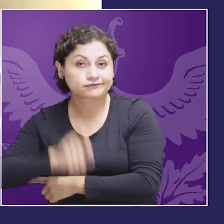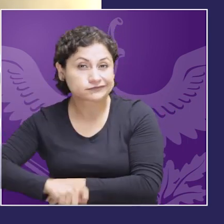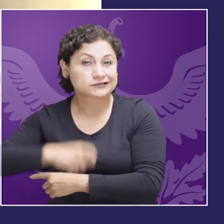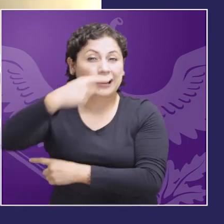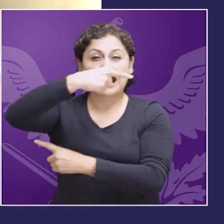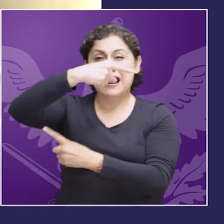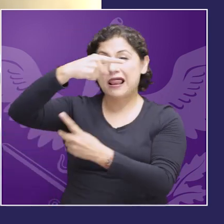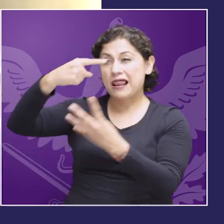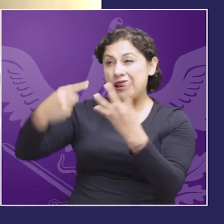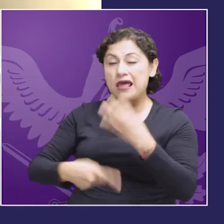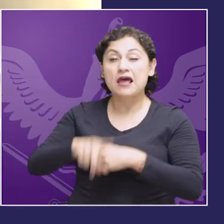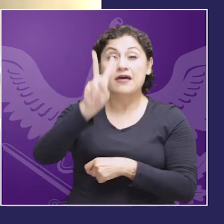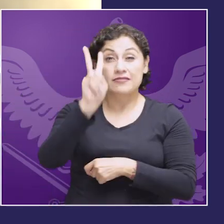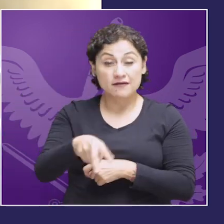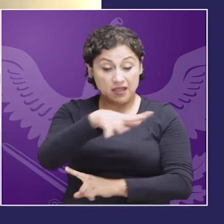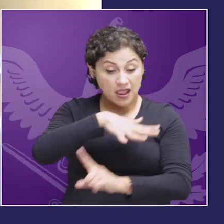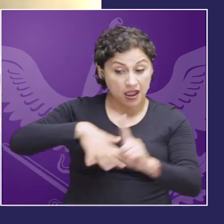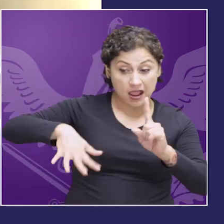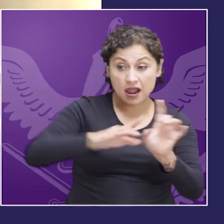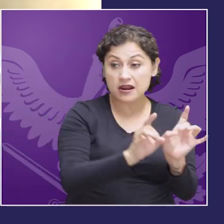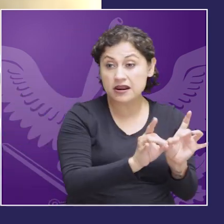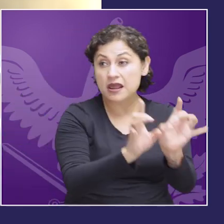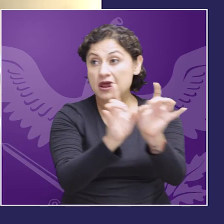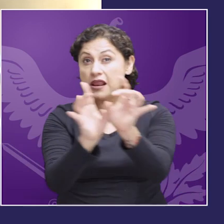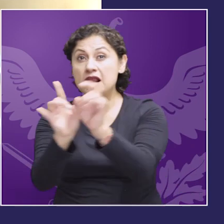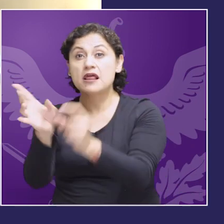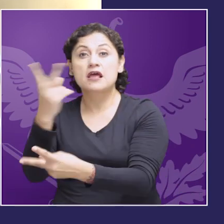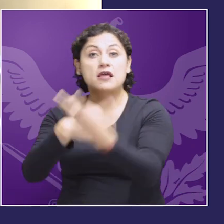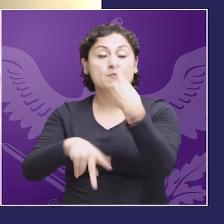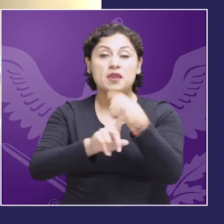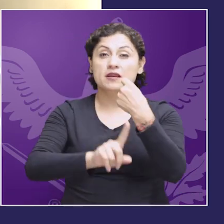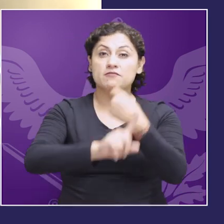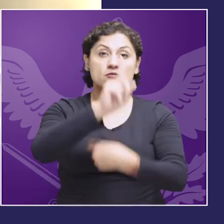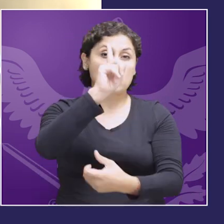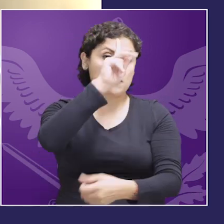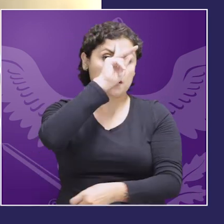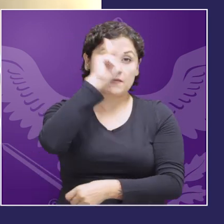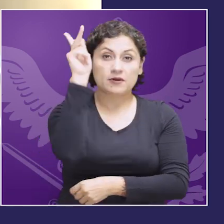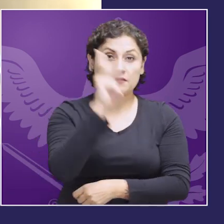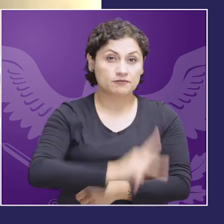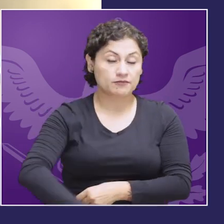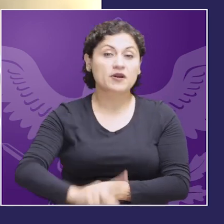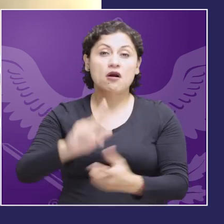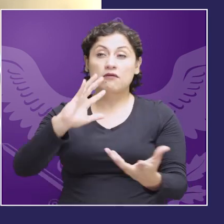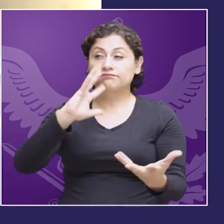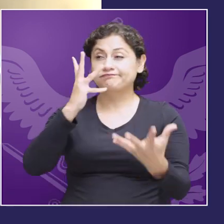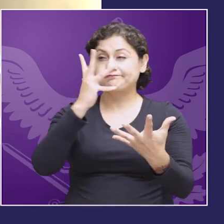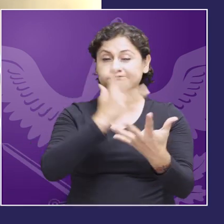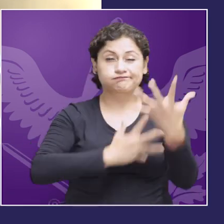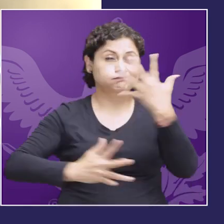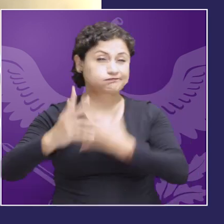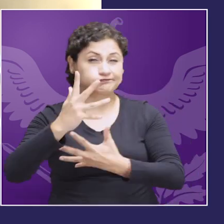Es decir, toda esta coyuntura exacerba las formas de violencia y